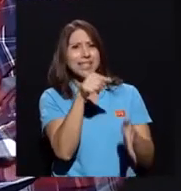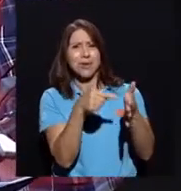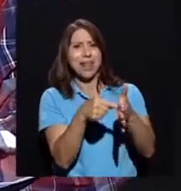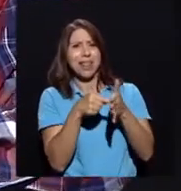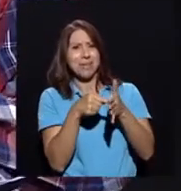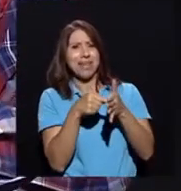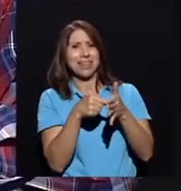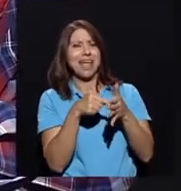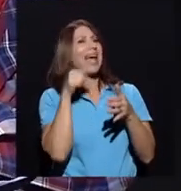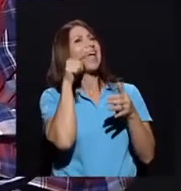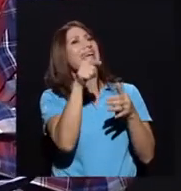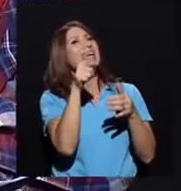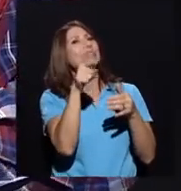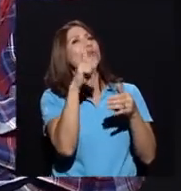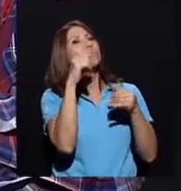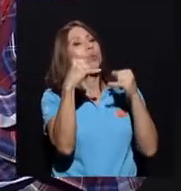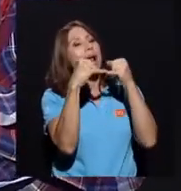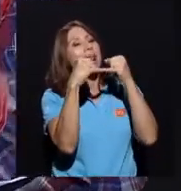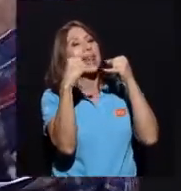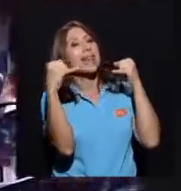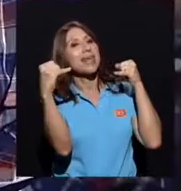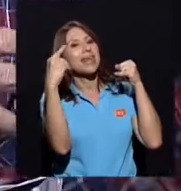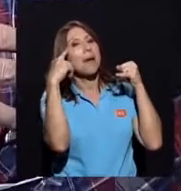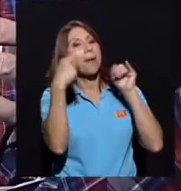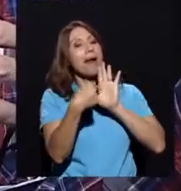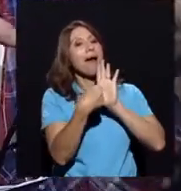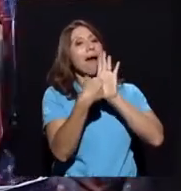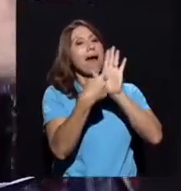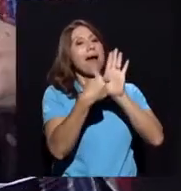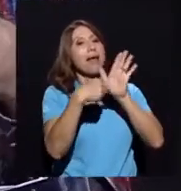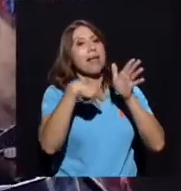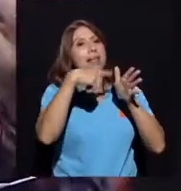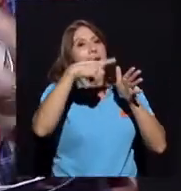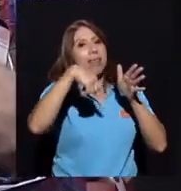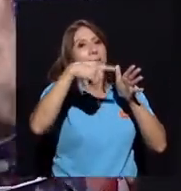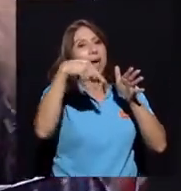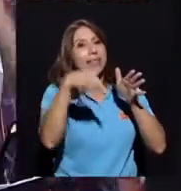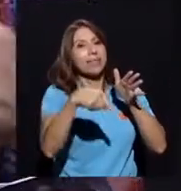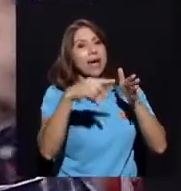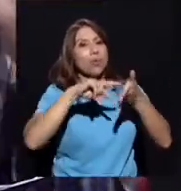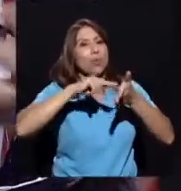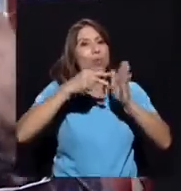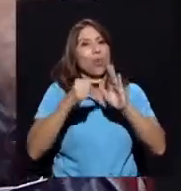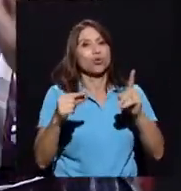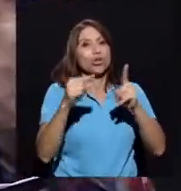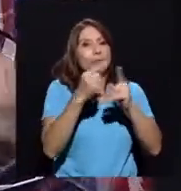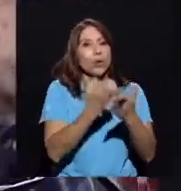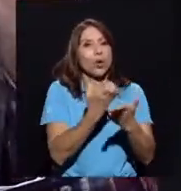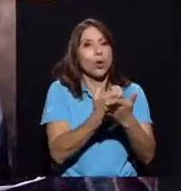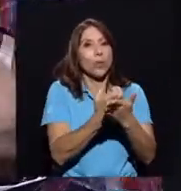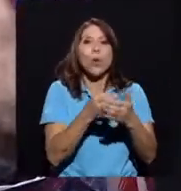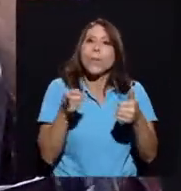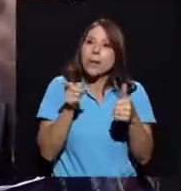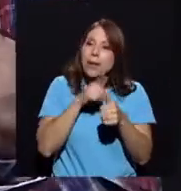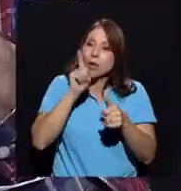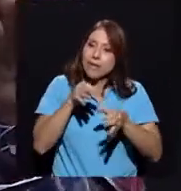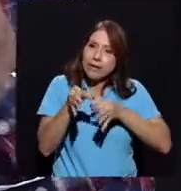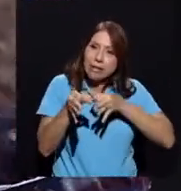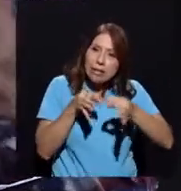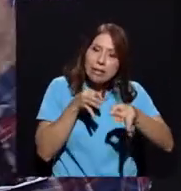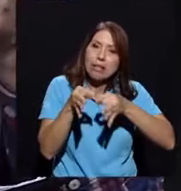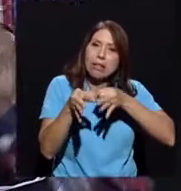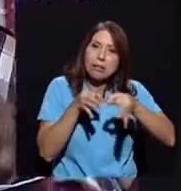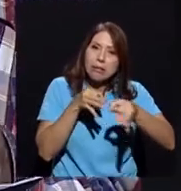están graficando la demanda que es un concepto económico primero con los estudiantes empiece por el concepto y cuando hayan entendido